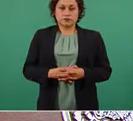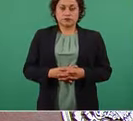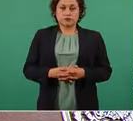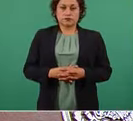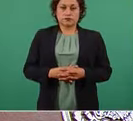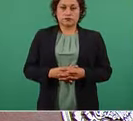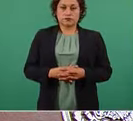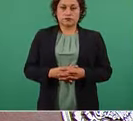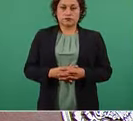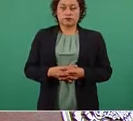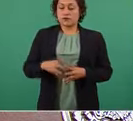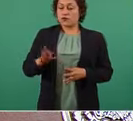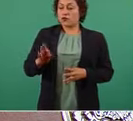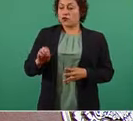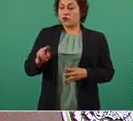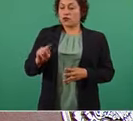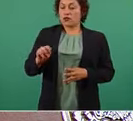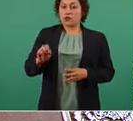lo compró